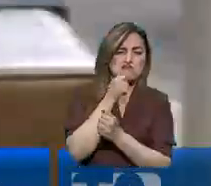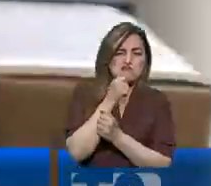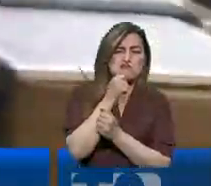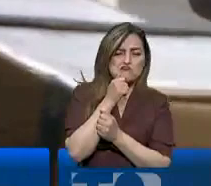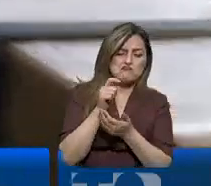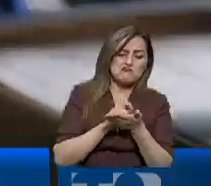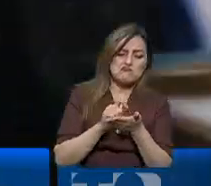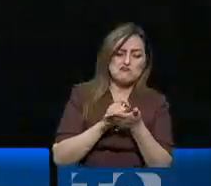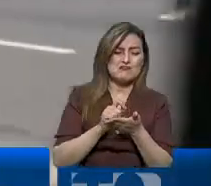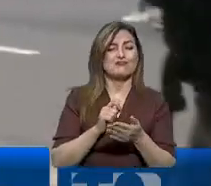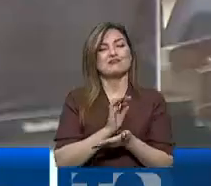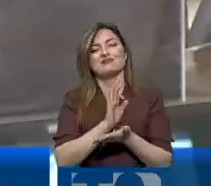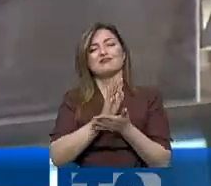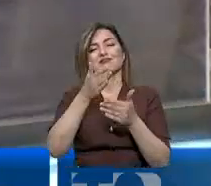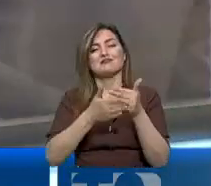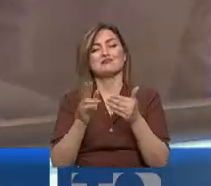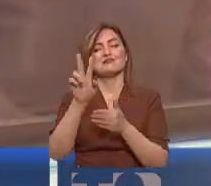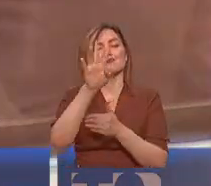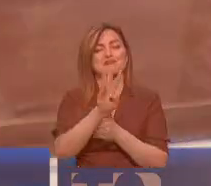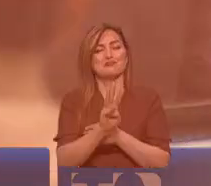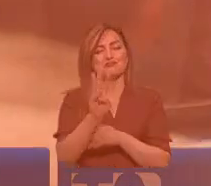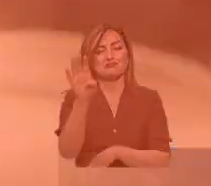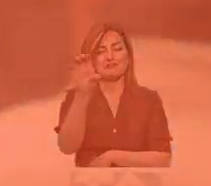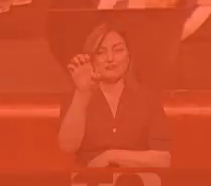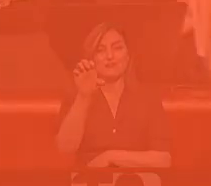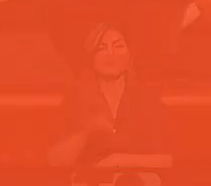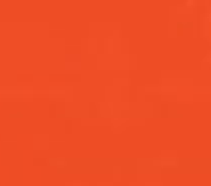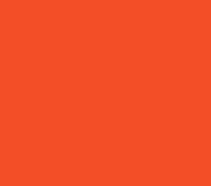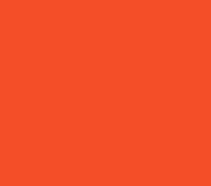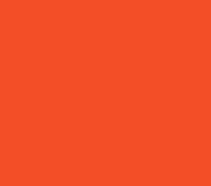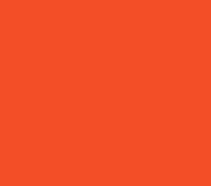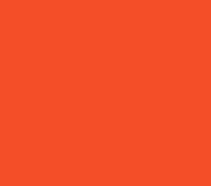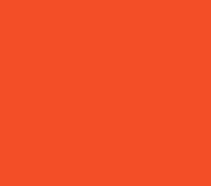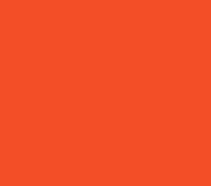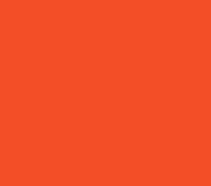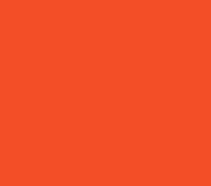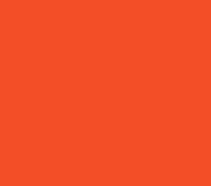Las comparecencias se van a recibir hasta el 26 de enero. En Quito, Andrea Samaniego.